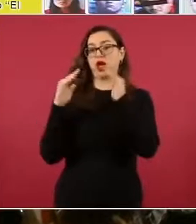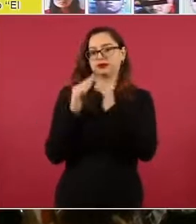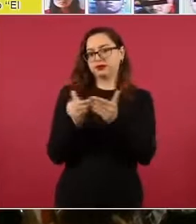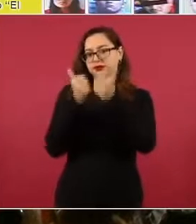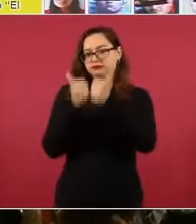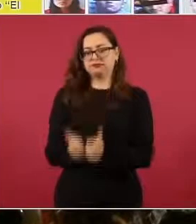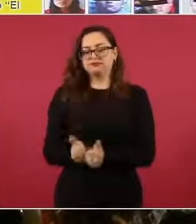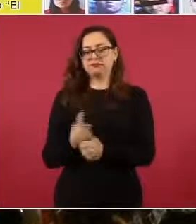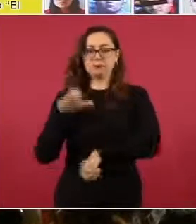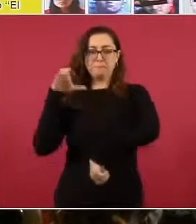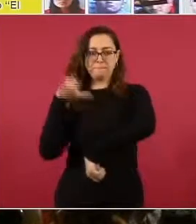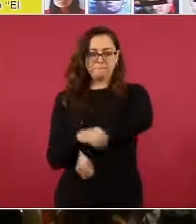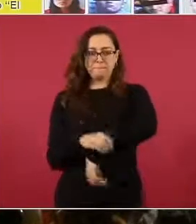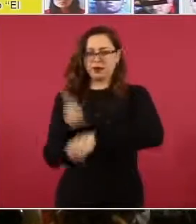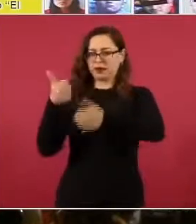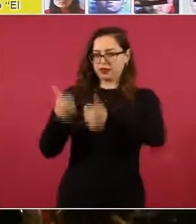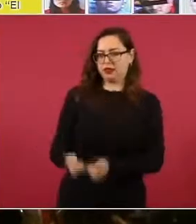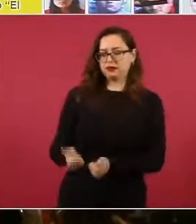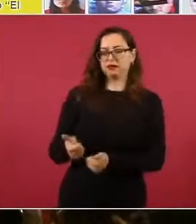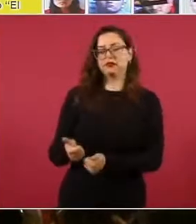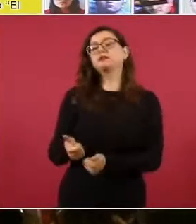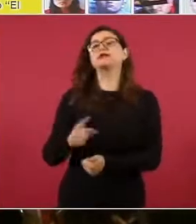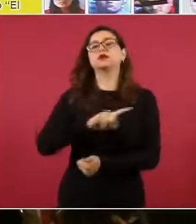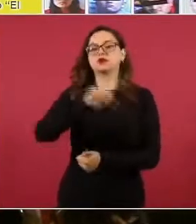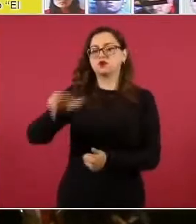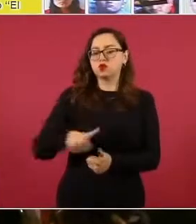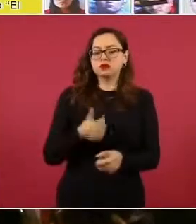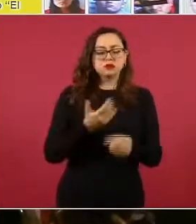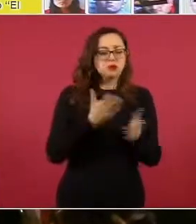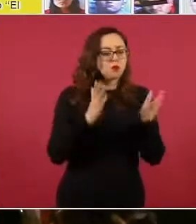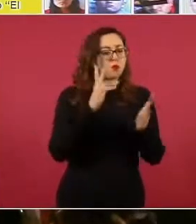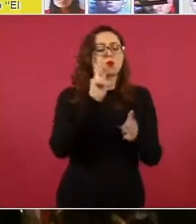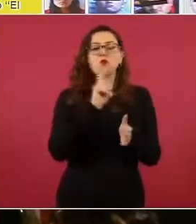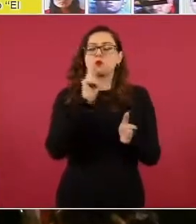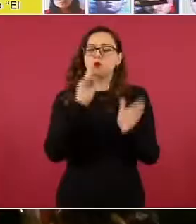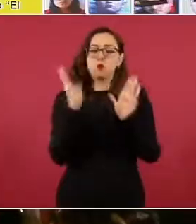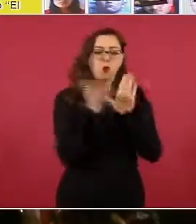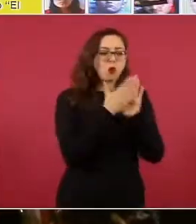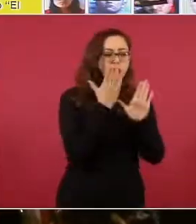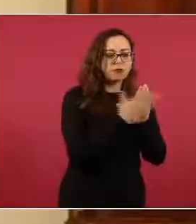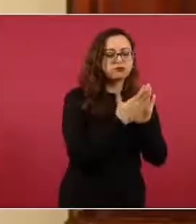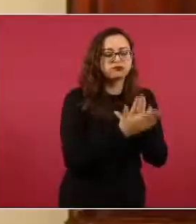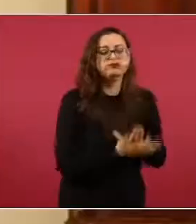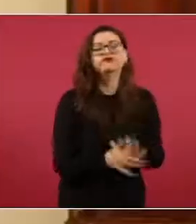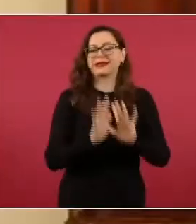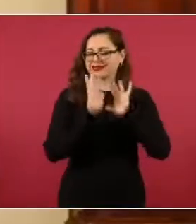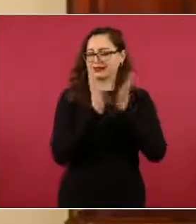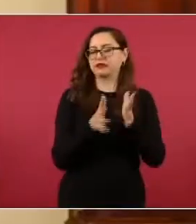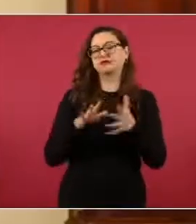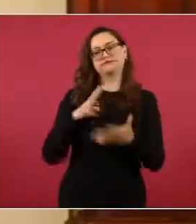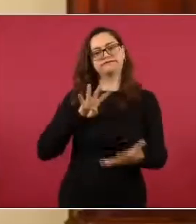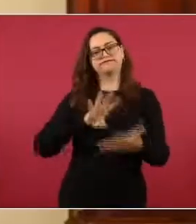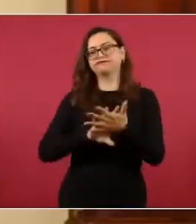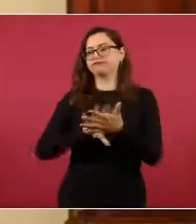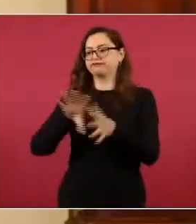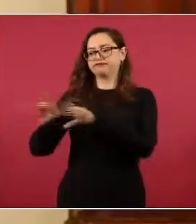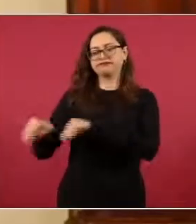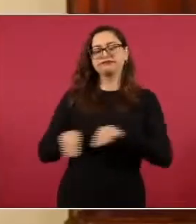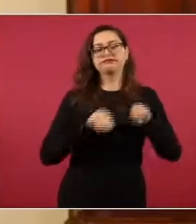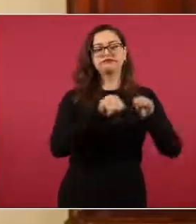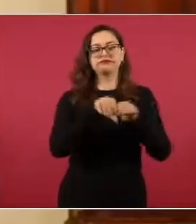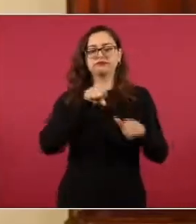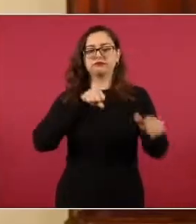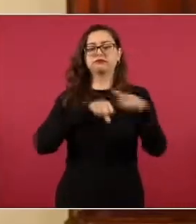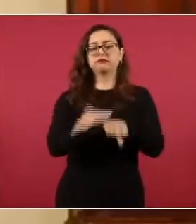elementos materiales del delito. Él había sido detenido o fue detenido en Apodaca, Nuevo León,